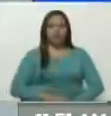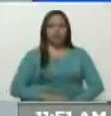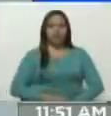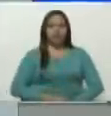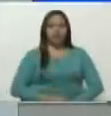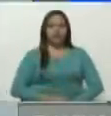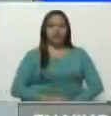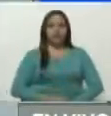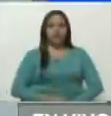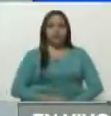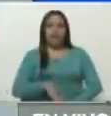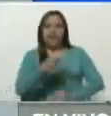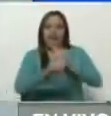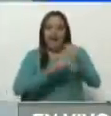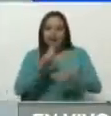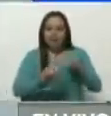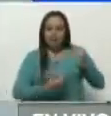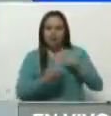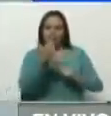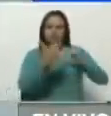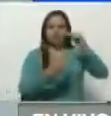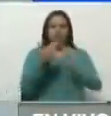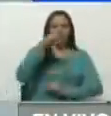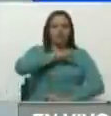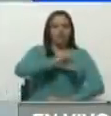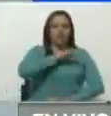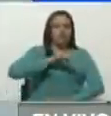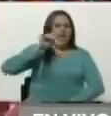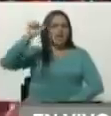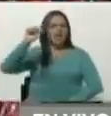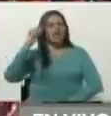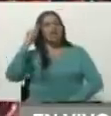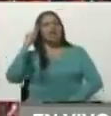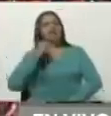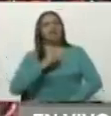la construcción del socialismo bolivariano.